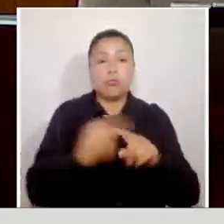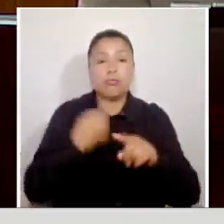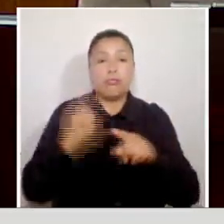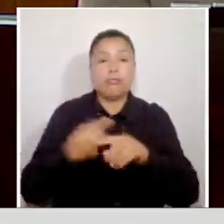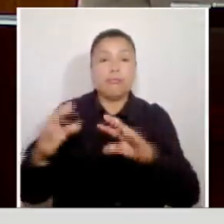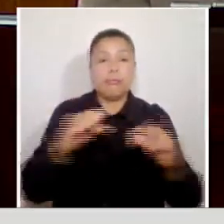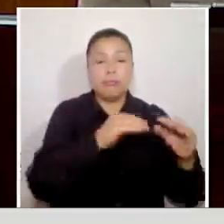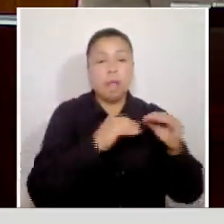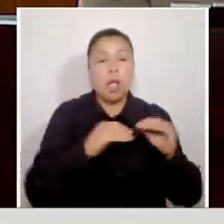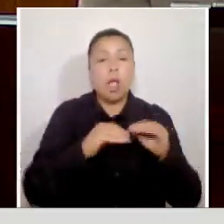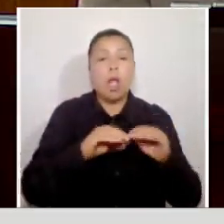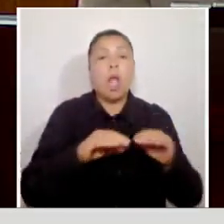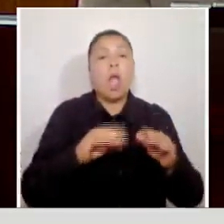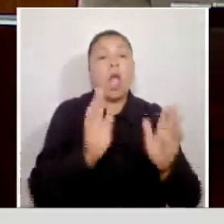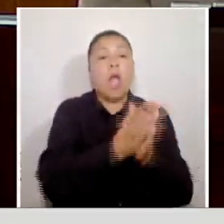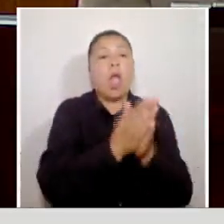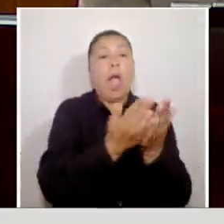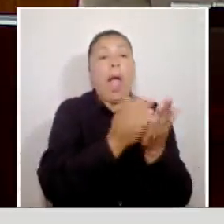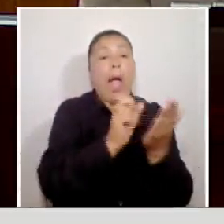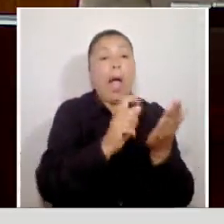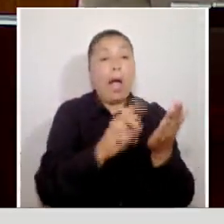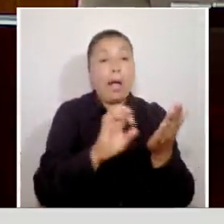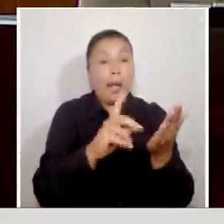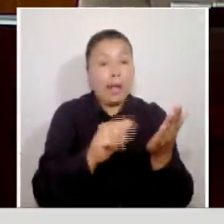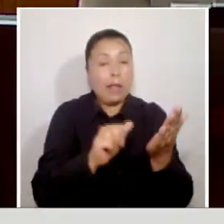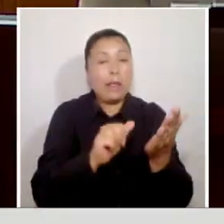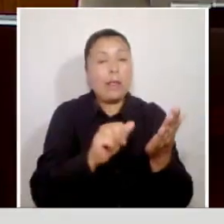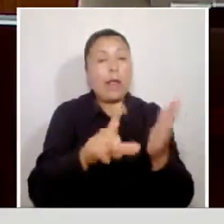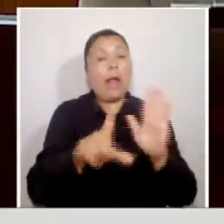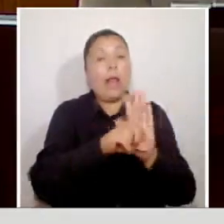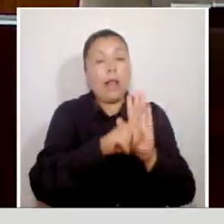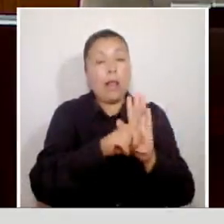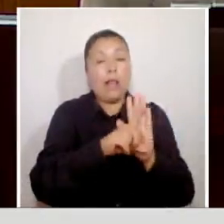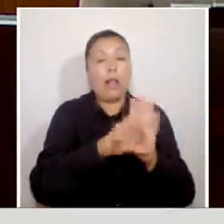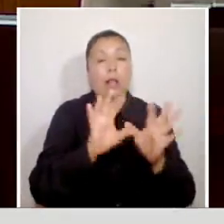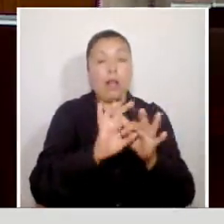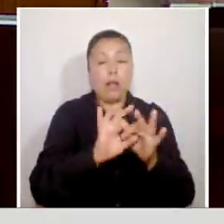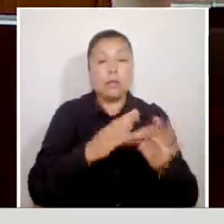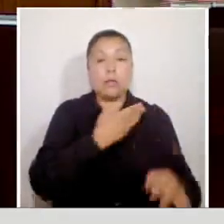agenda de nuestra labor legislativa he dicho presidente Muchas